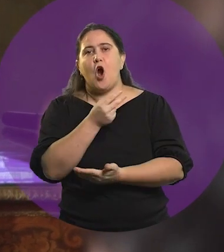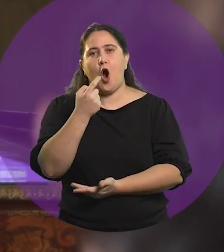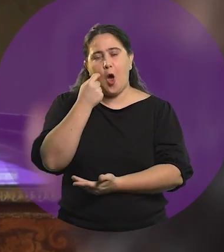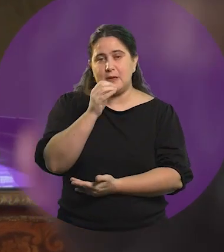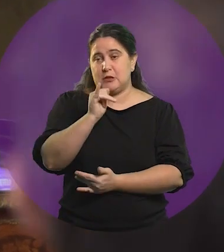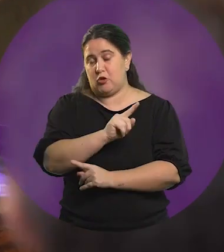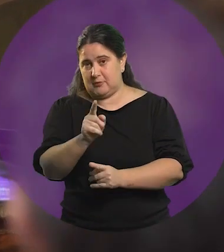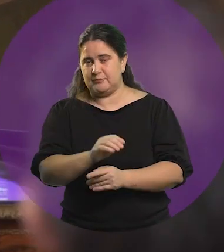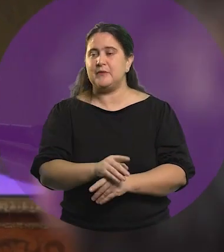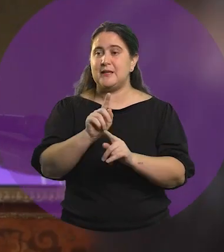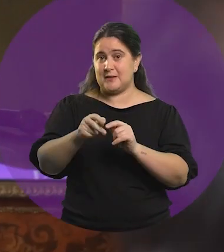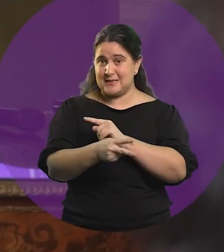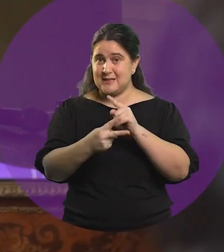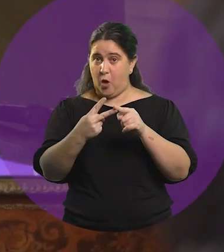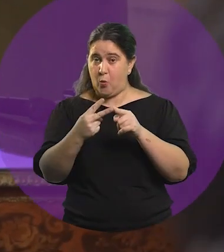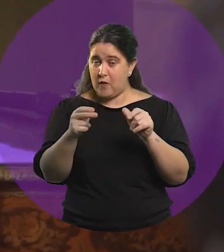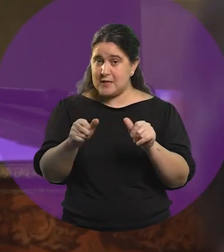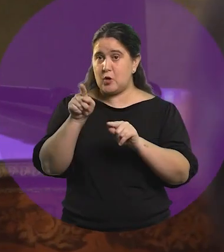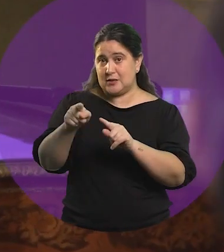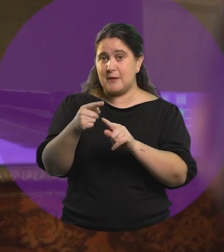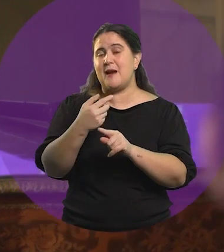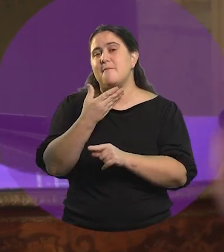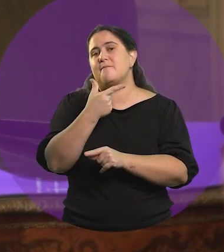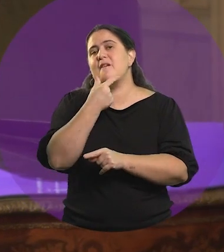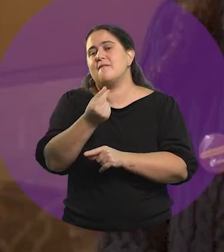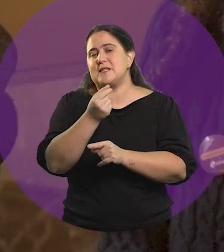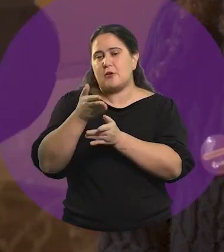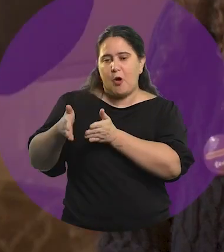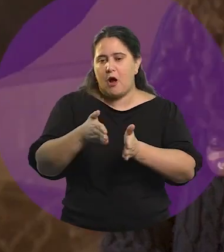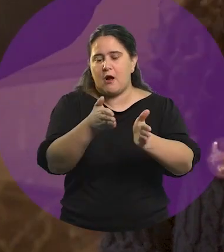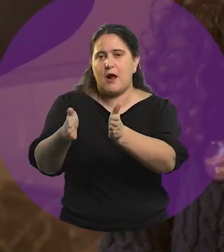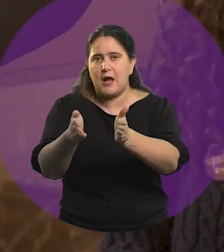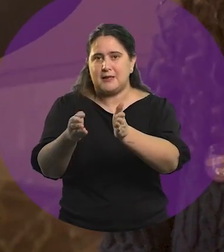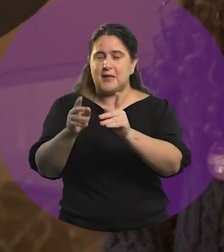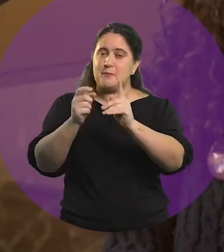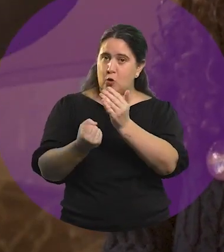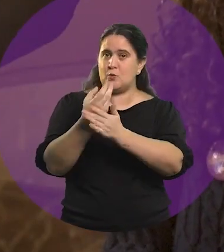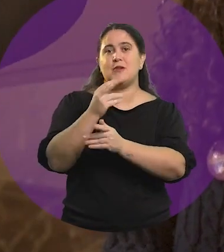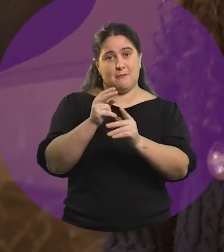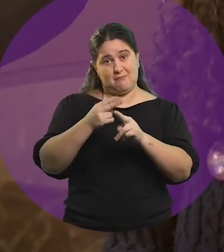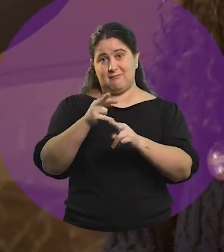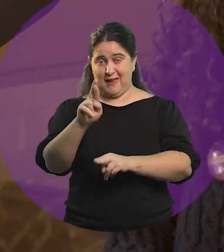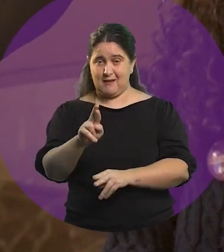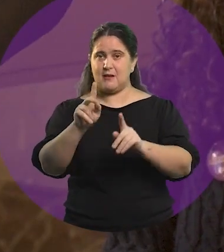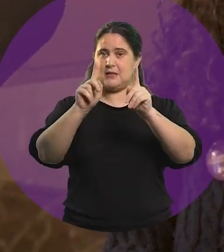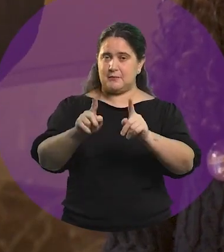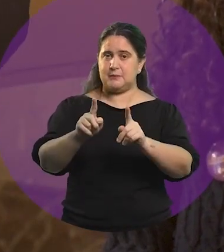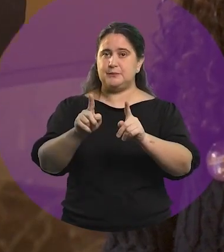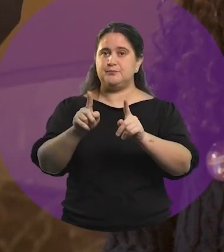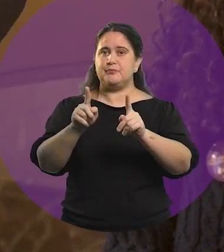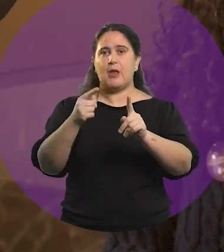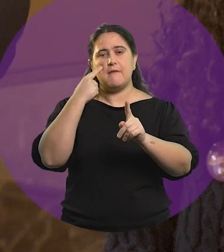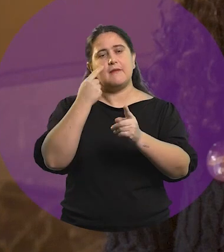que hicimos fue también esto, para facilitar este análisis de trayectorias, es construir, que también es en R Shiny,